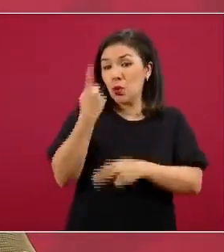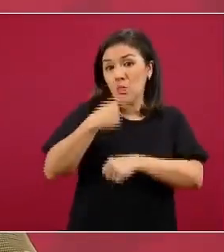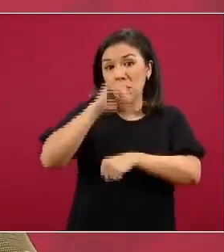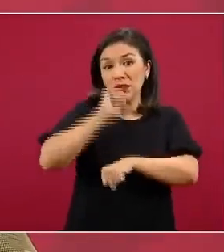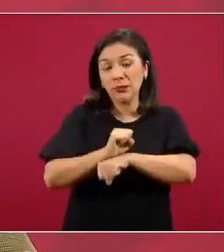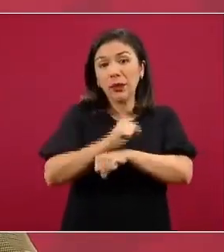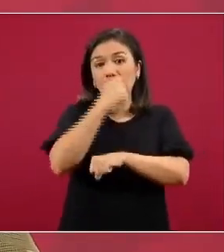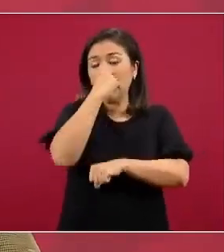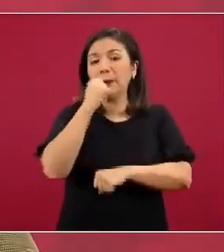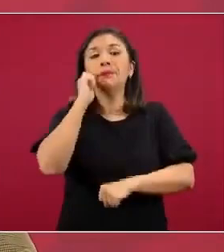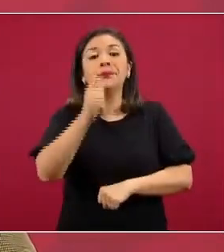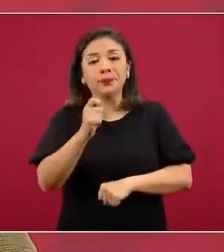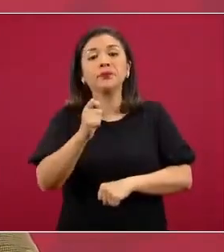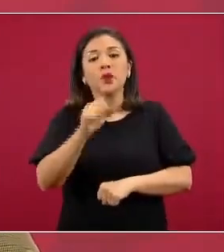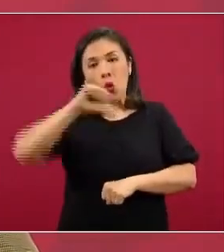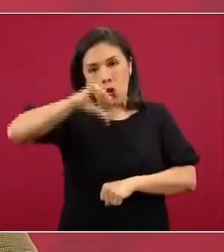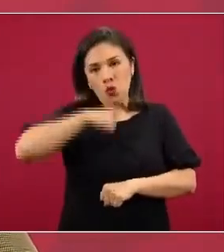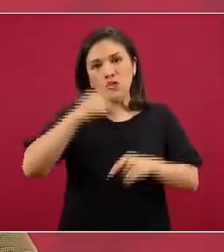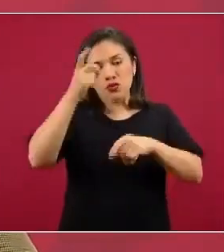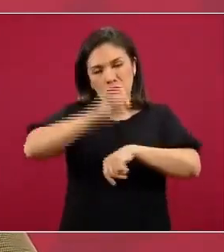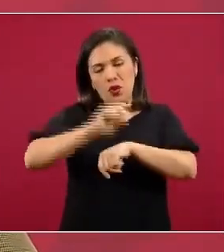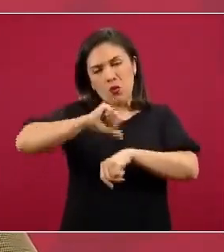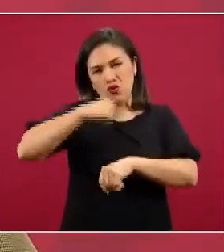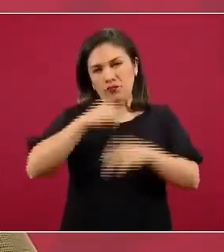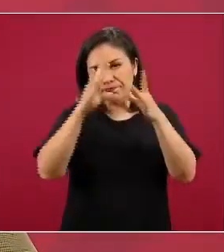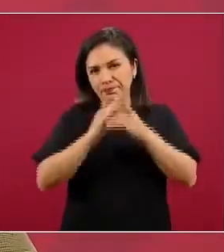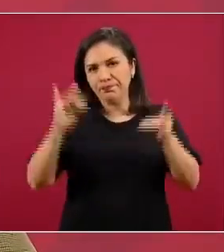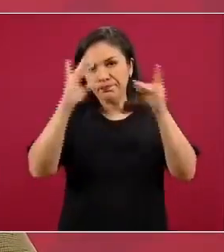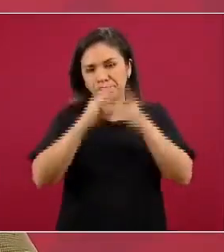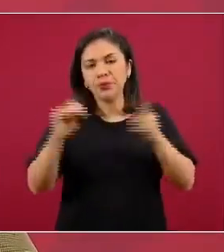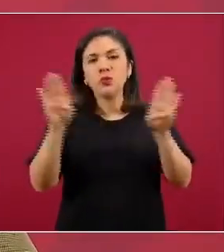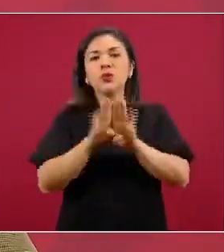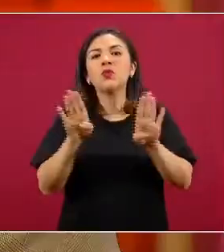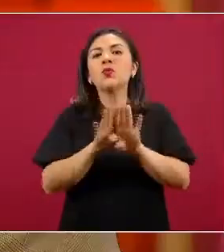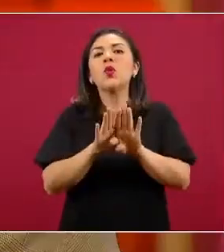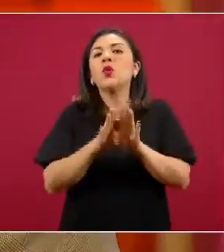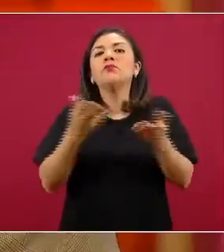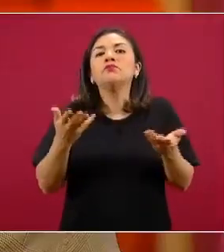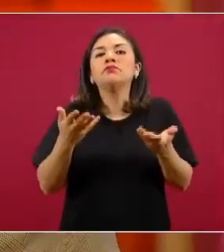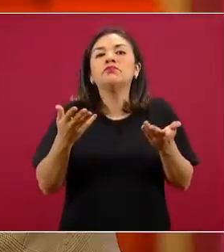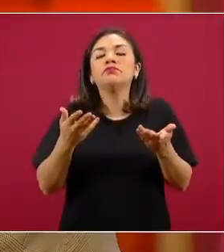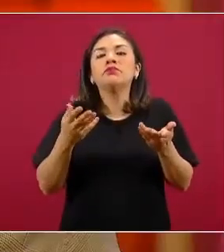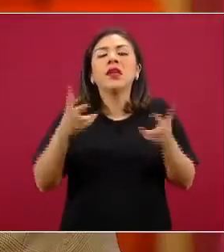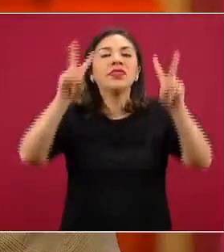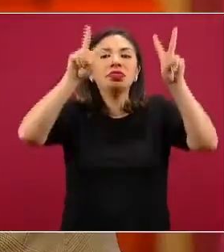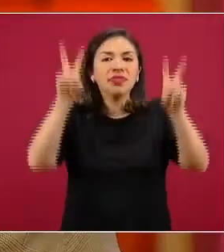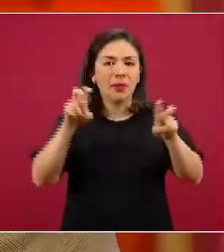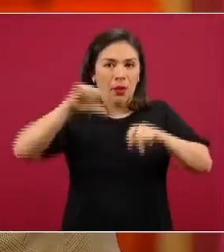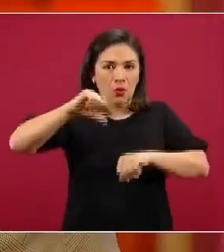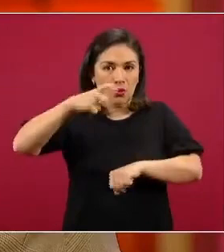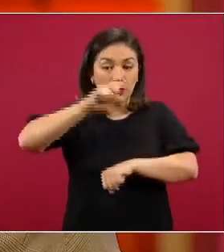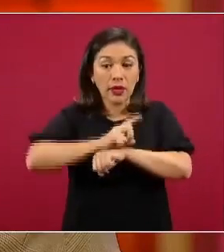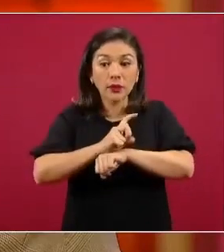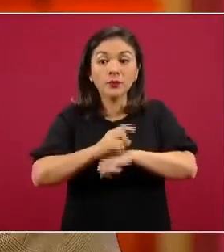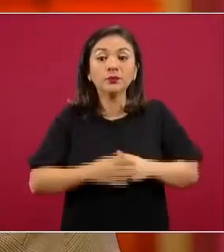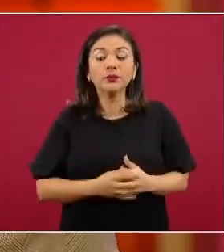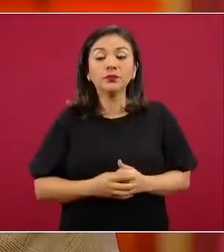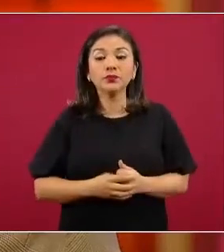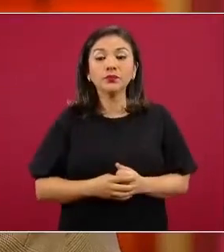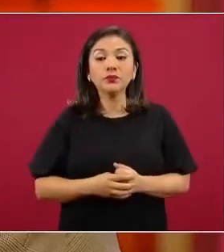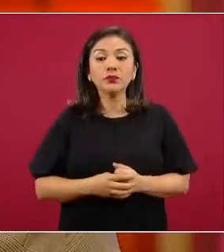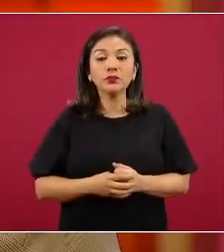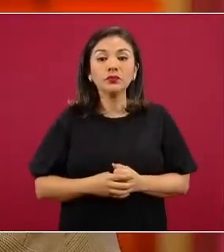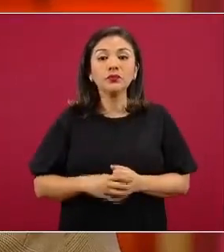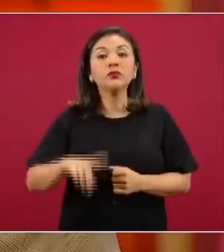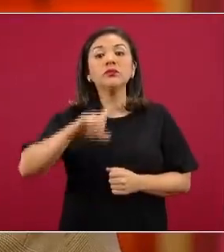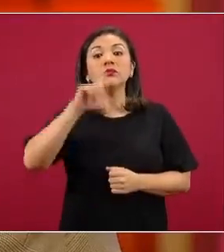pasada es el que presentaré hoy en forma de componente temático y llegamos